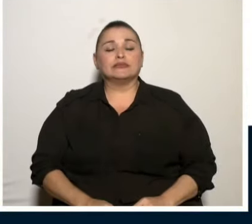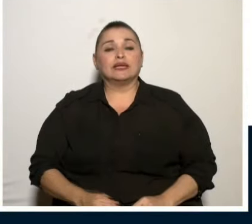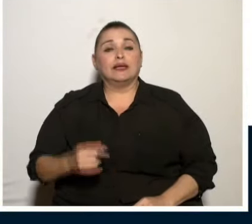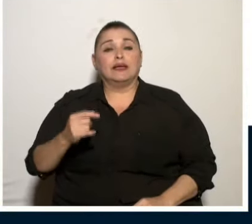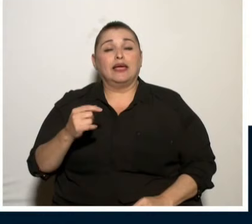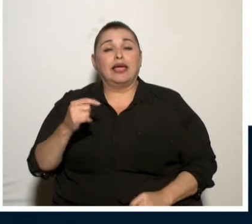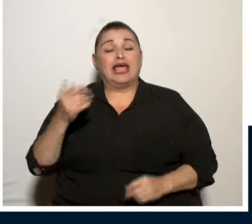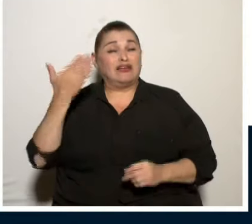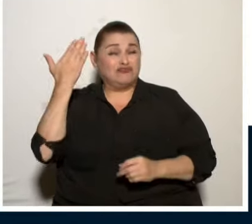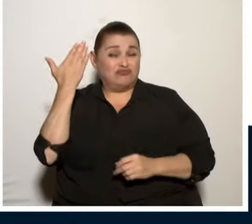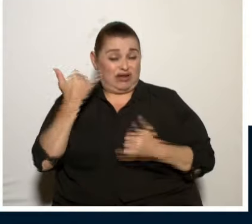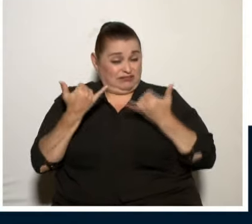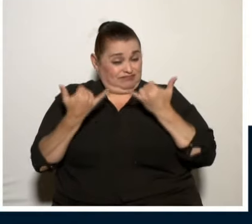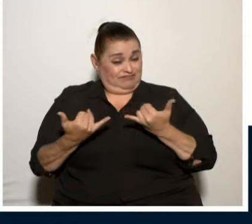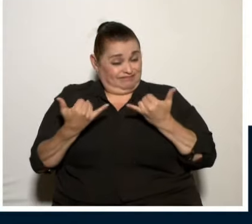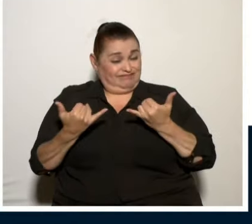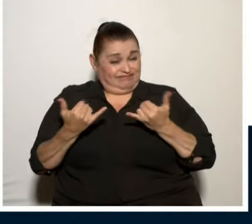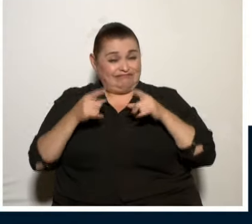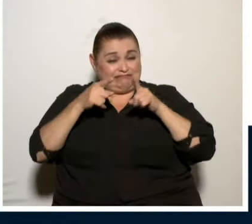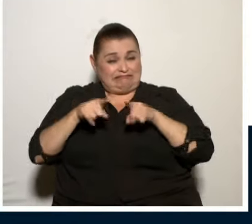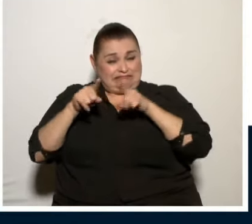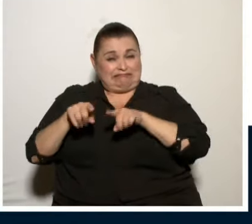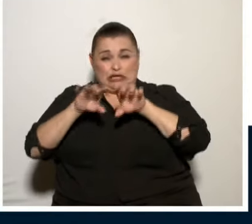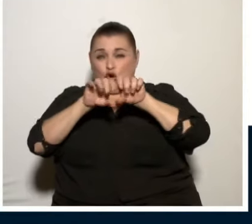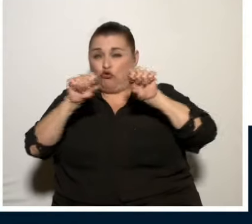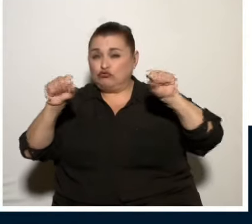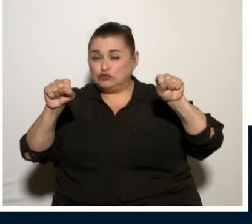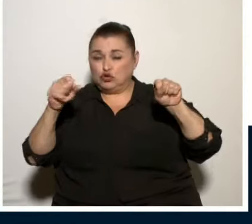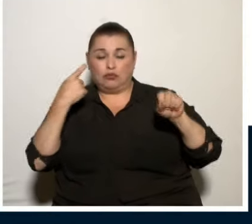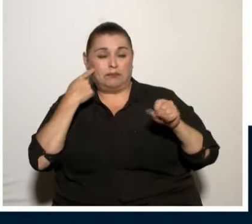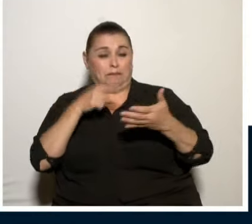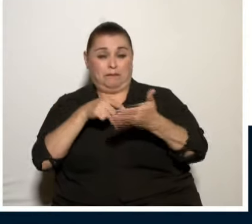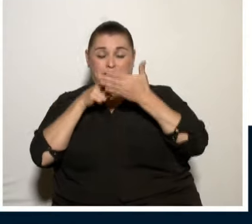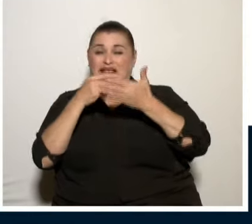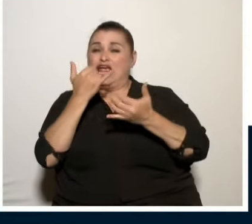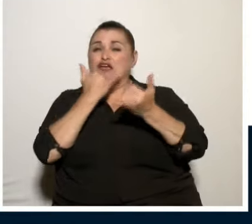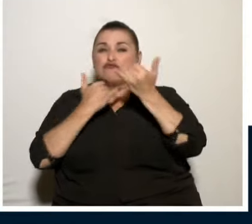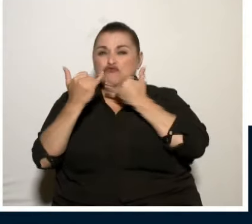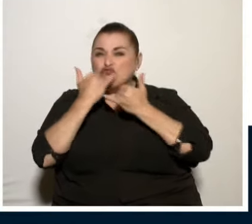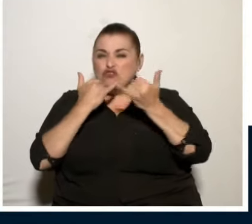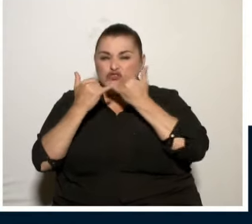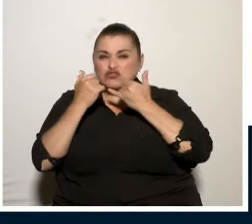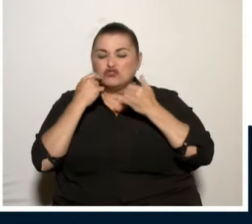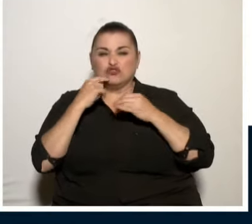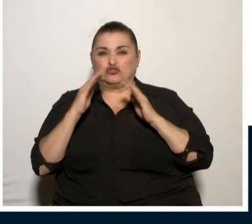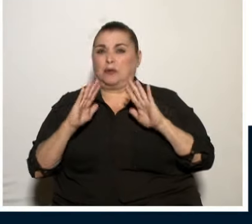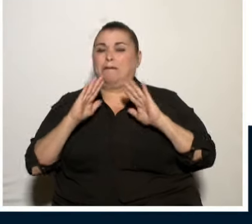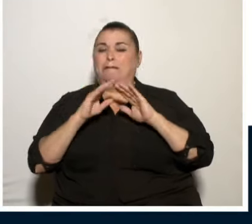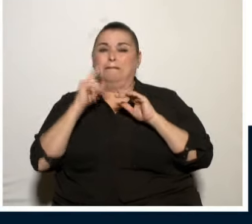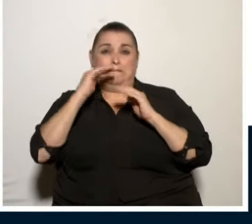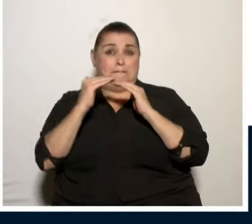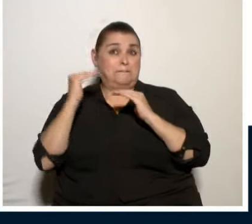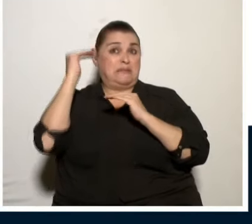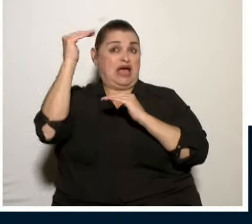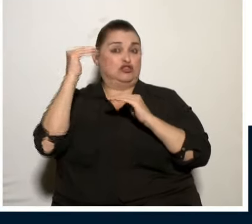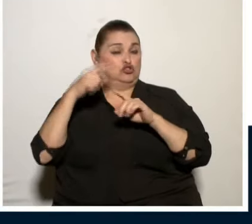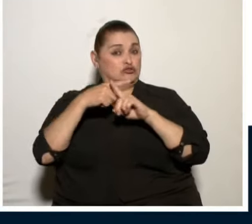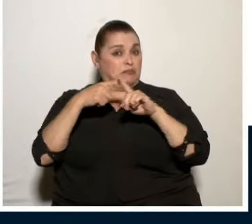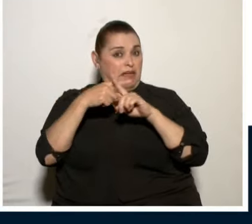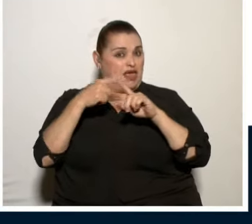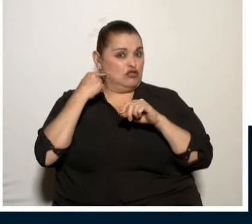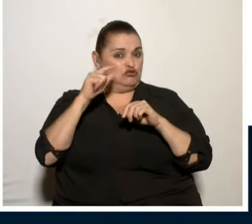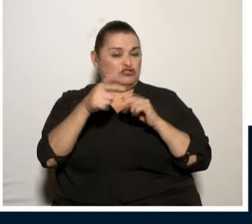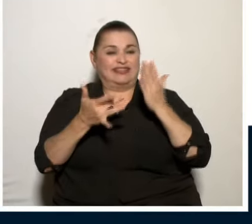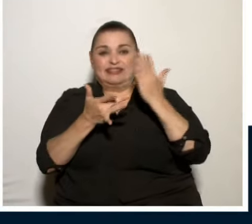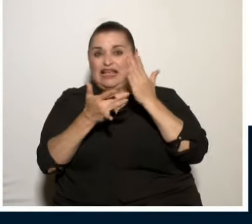Recientes casos de corrupción han revelado el rol estratégico que juegan mandos medios y técnicos de la administración pública en la comisión